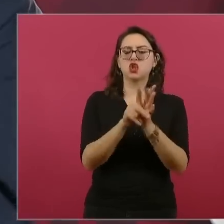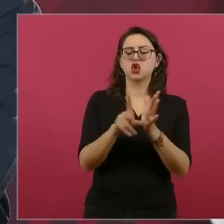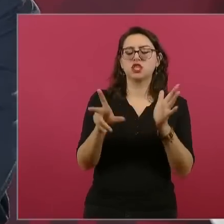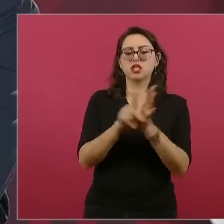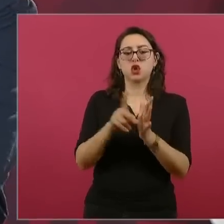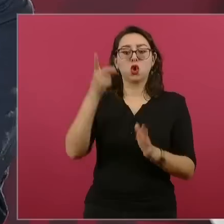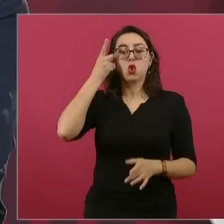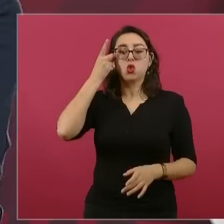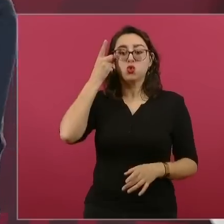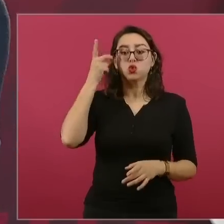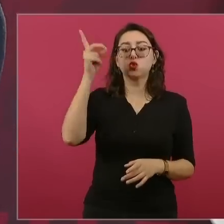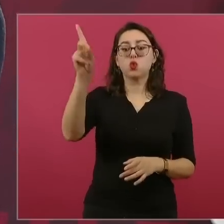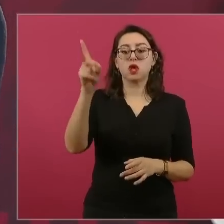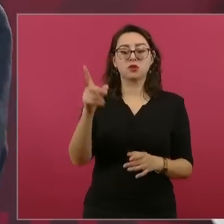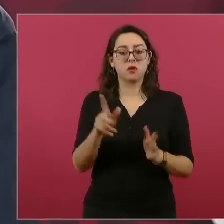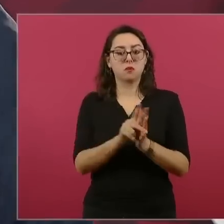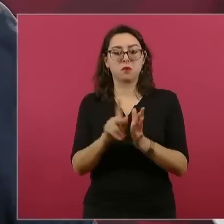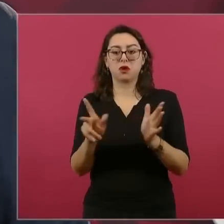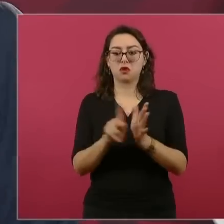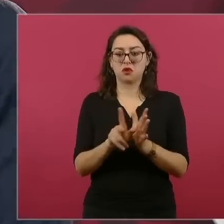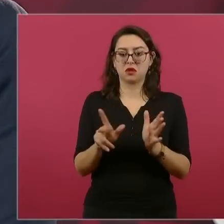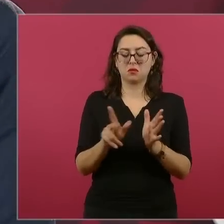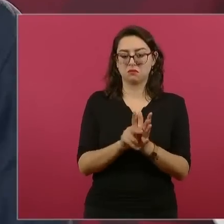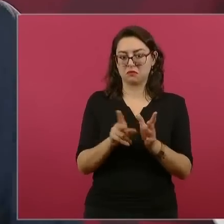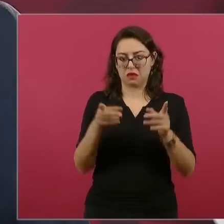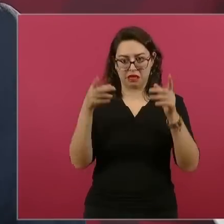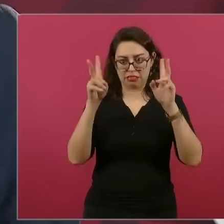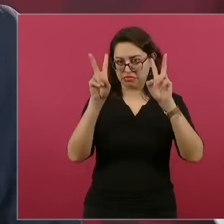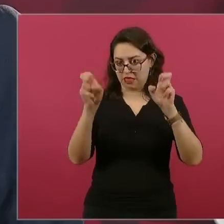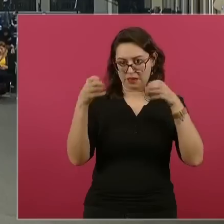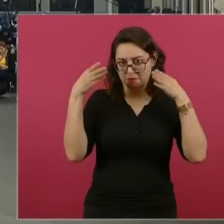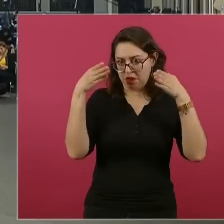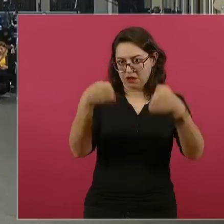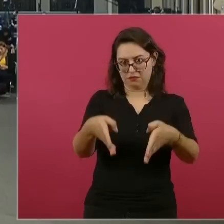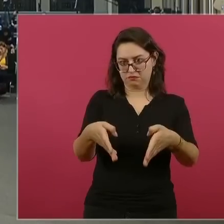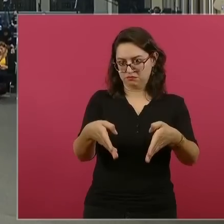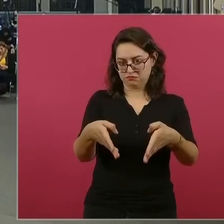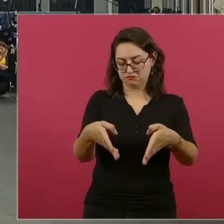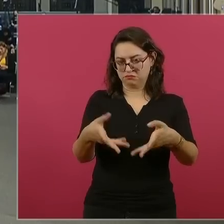no tienen como función principal